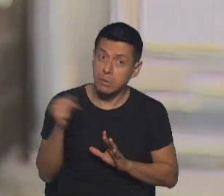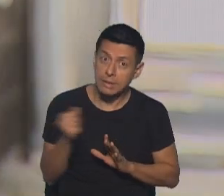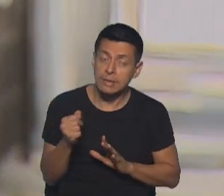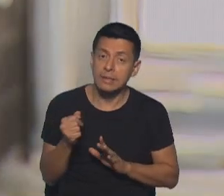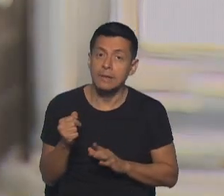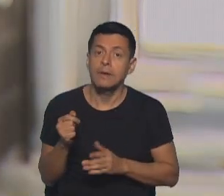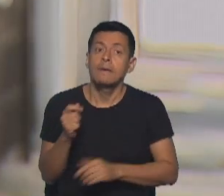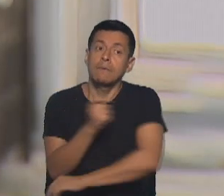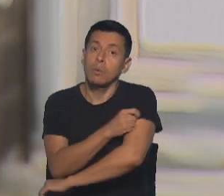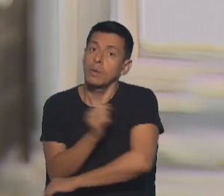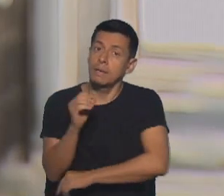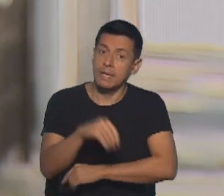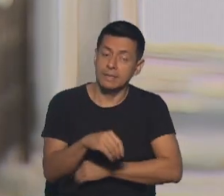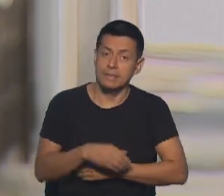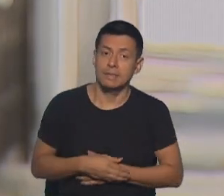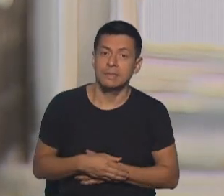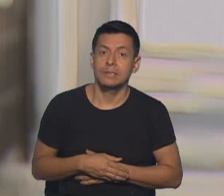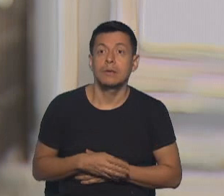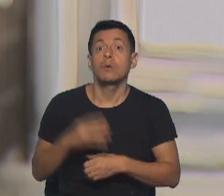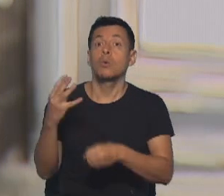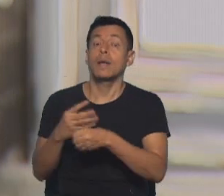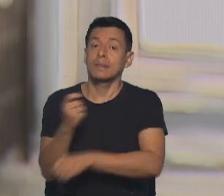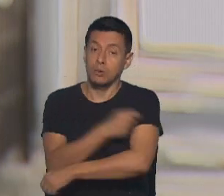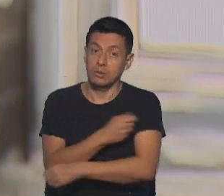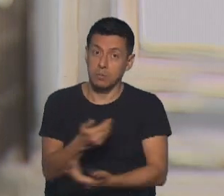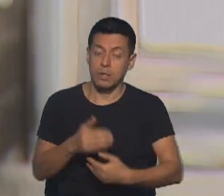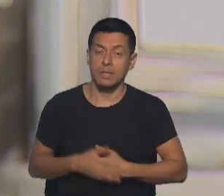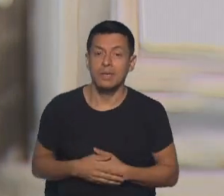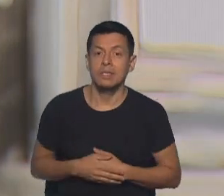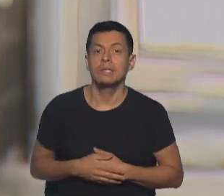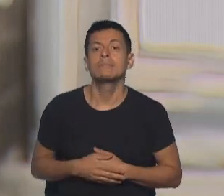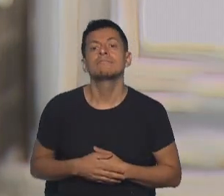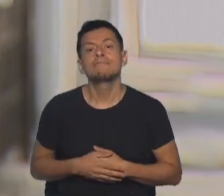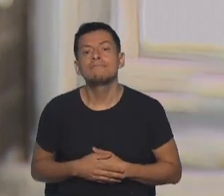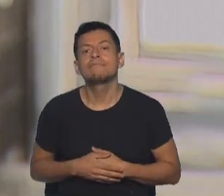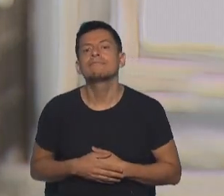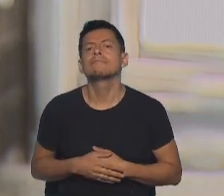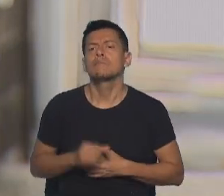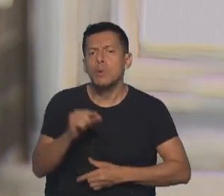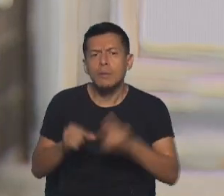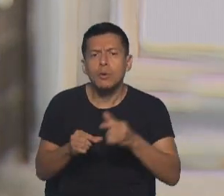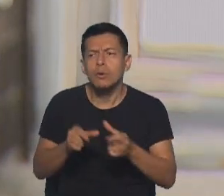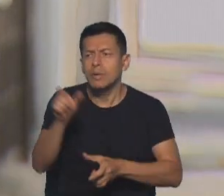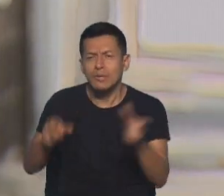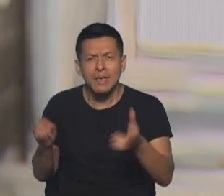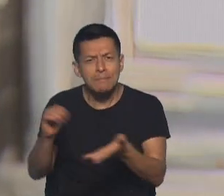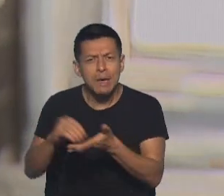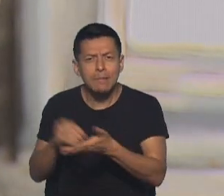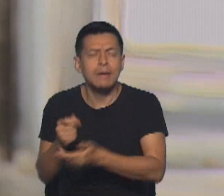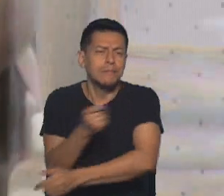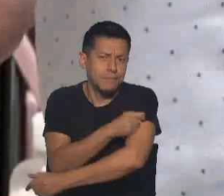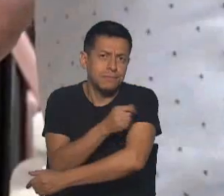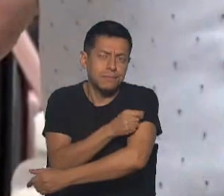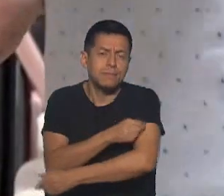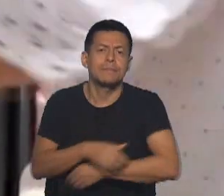esa aplicación de vacunas con una cuarta dosis. Eso va a ir ocurriendo con toda la población a medida que pase el tiempo, a medida que transcurran